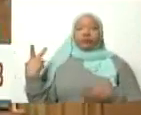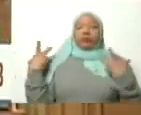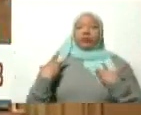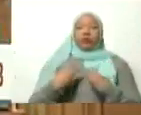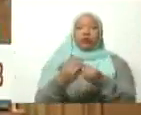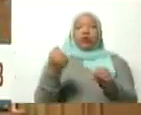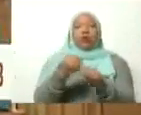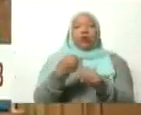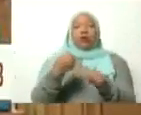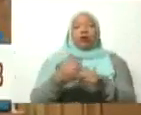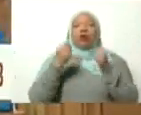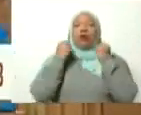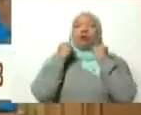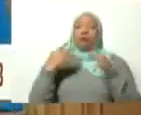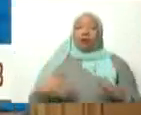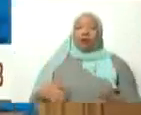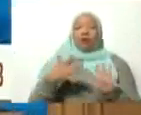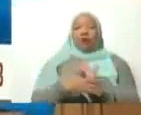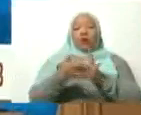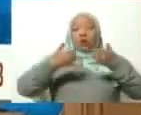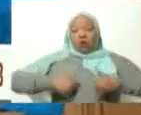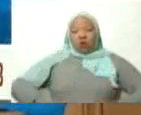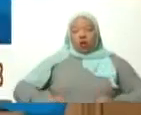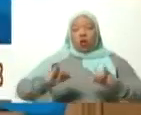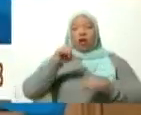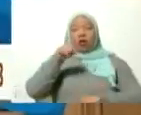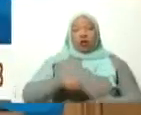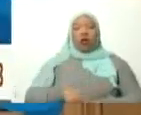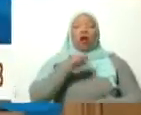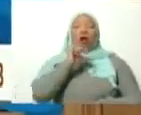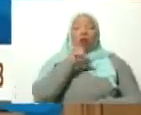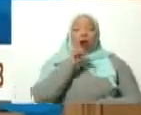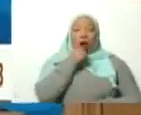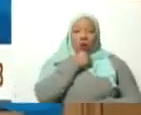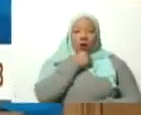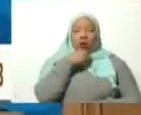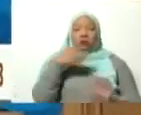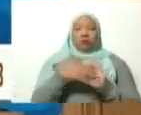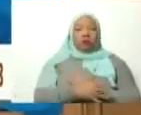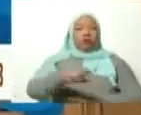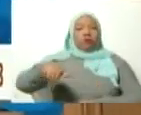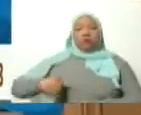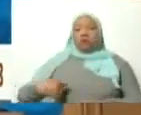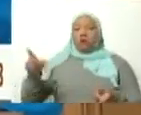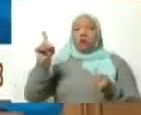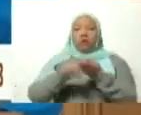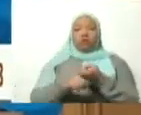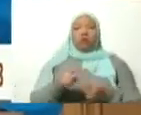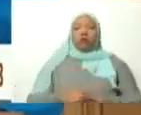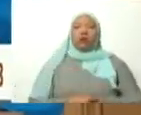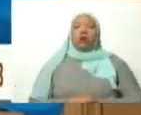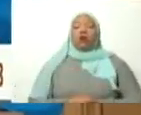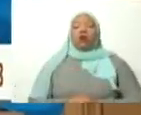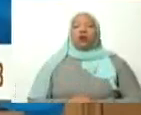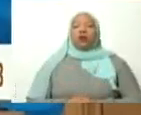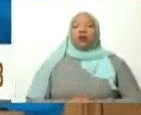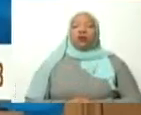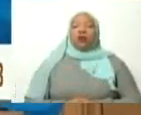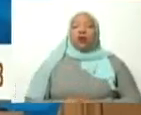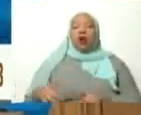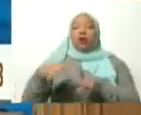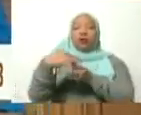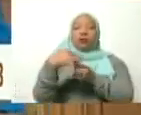acompañando a quienes perdieron a sus hijos, a sus hijas, a sus abuelos, a sus abuelas, a sus esposos, a sus esposas, en una